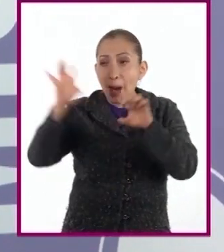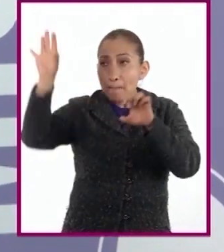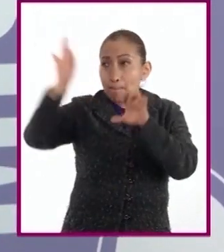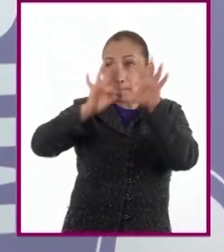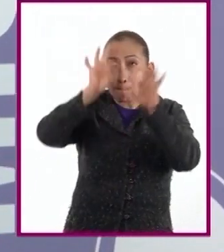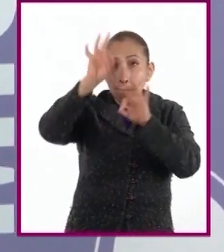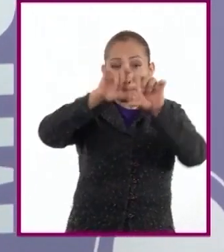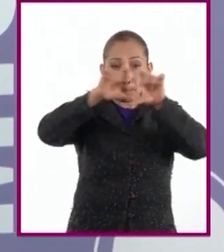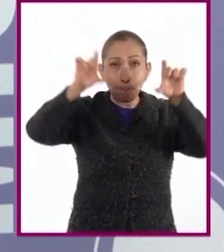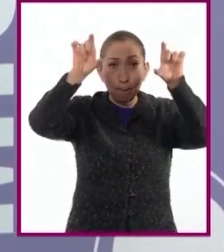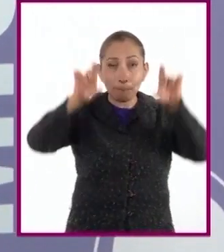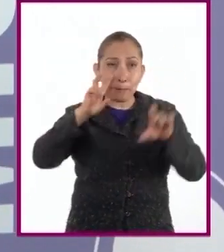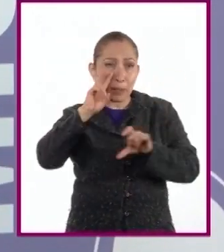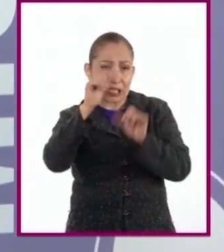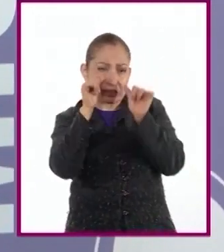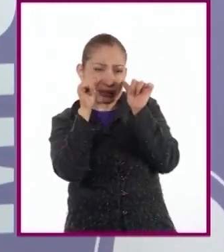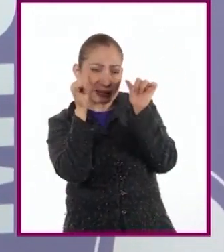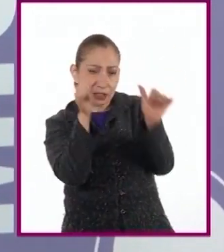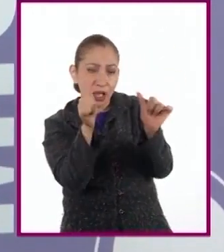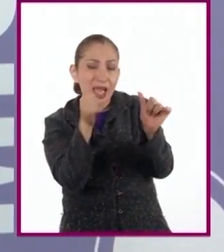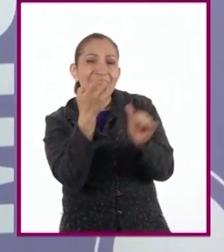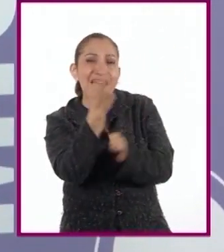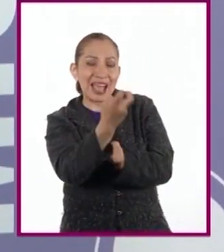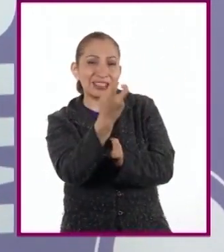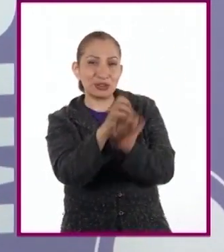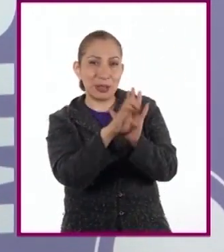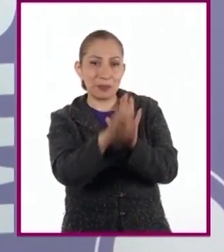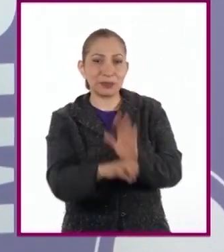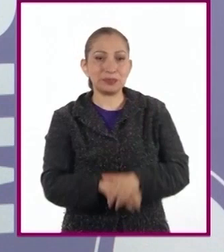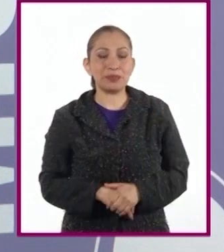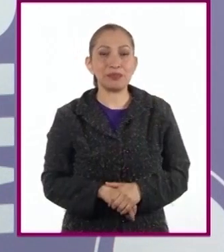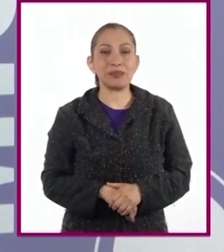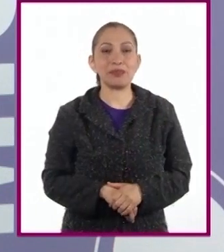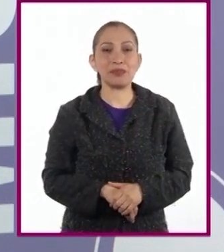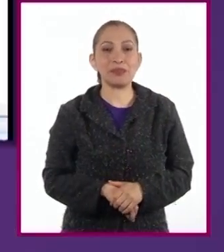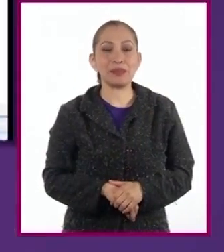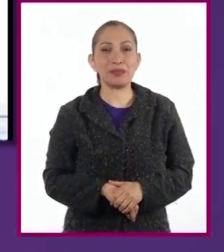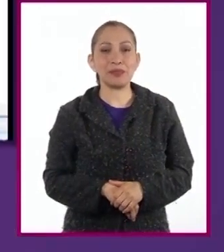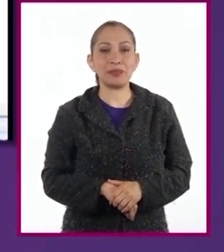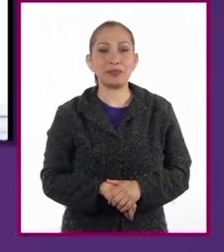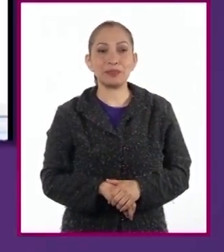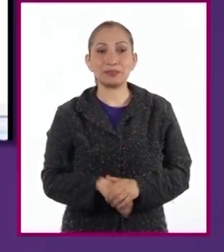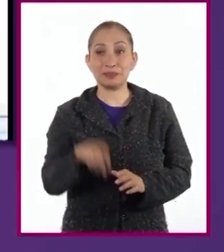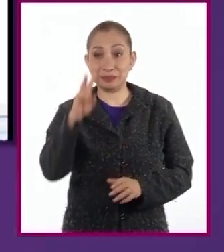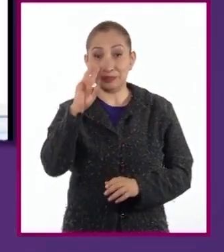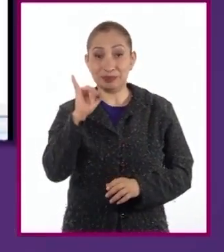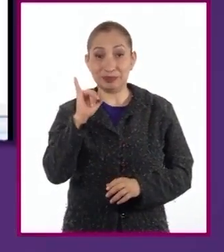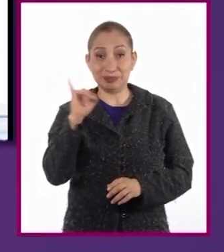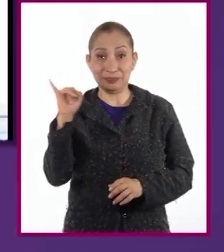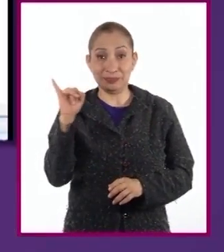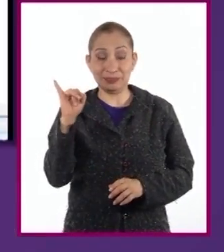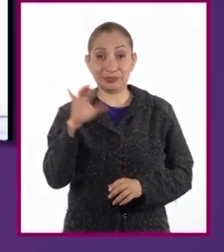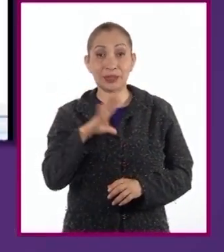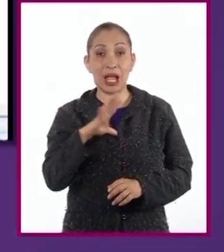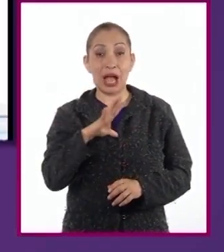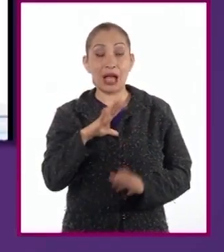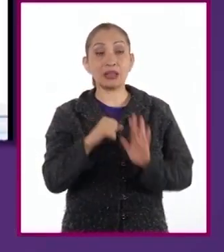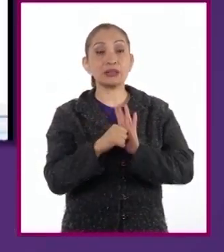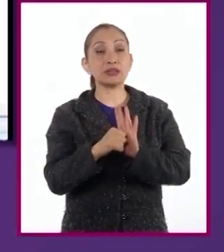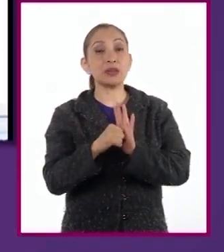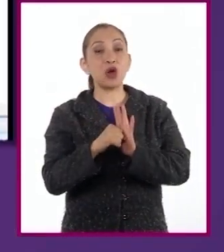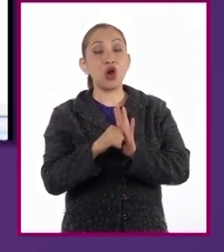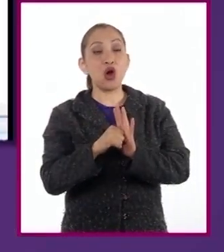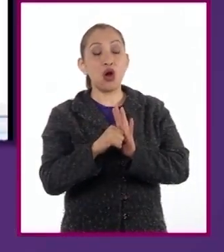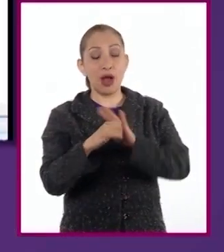periódica. Observen con atención los siguientes ejemplos. Del lado izquierdo aparecen los símbolos de